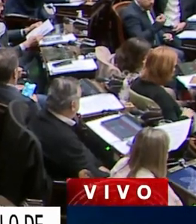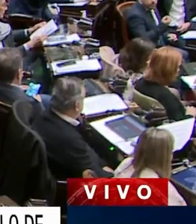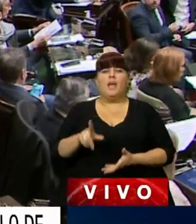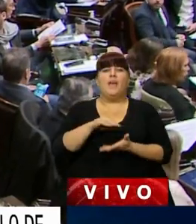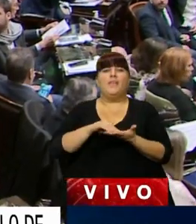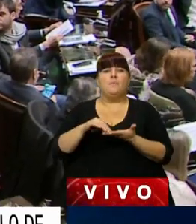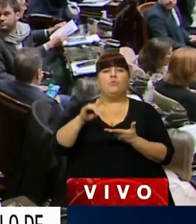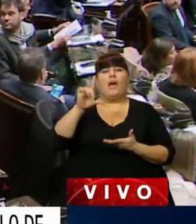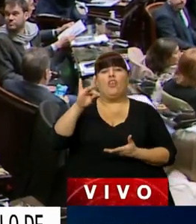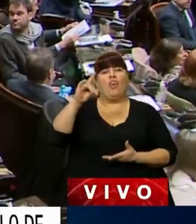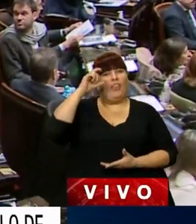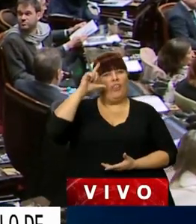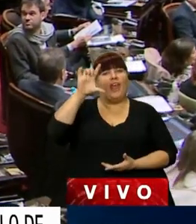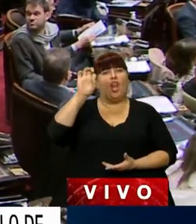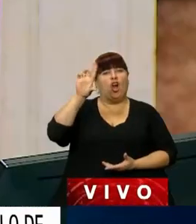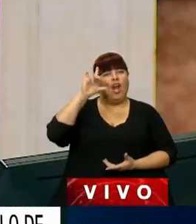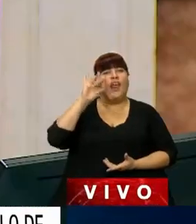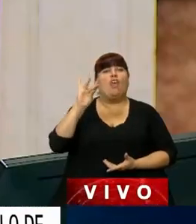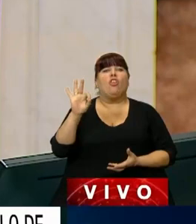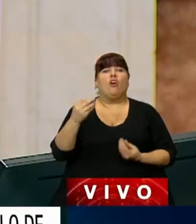Sí, diputado de Loredo.